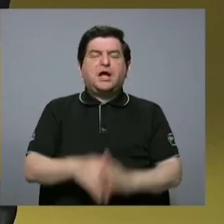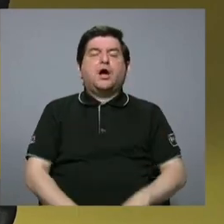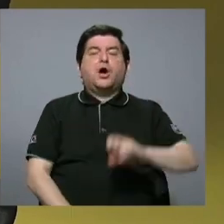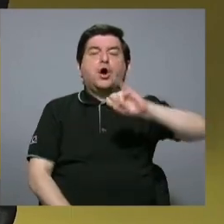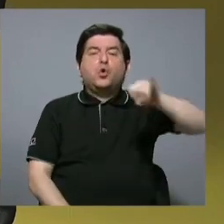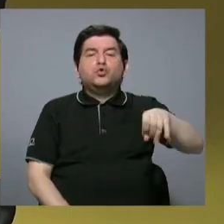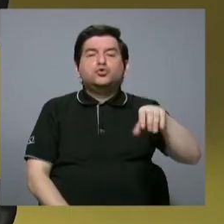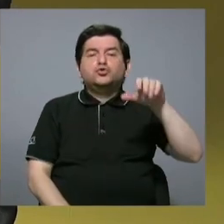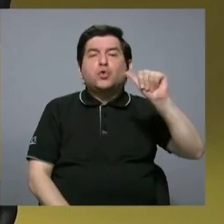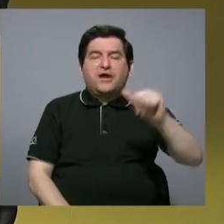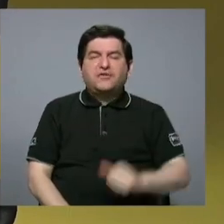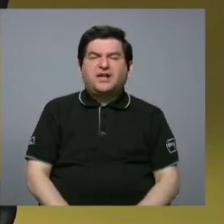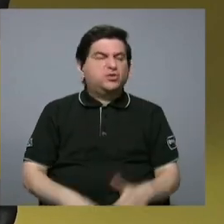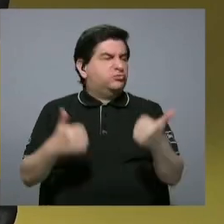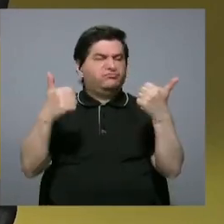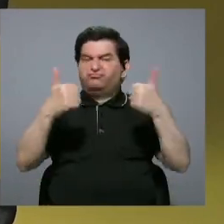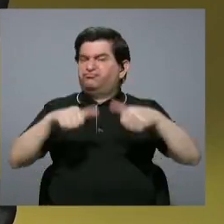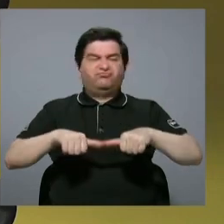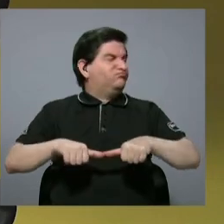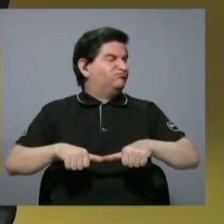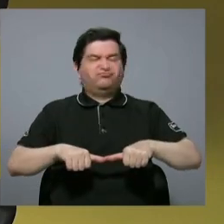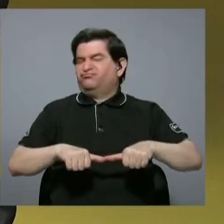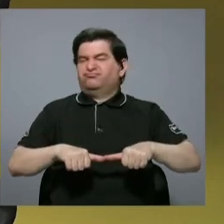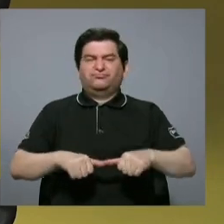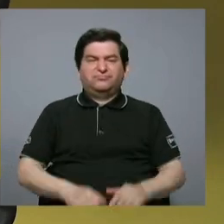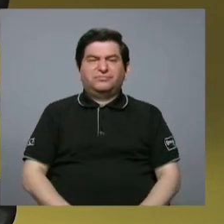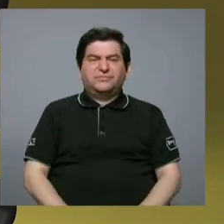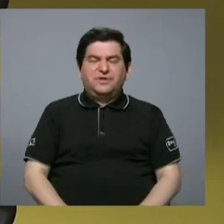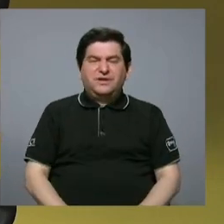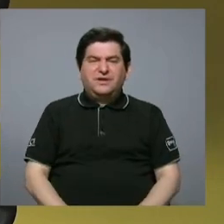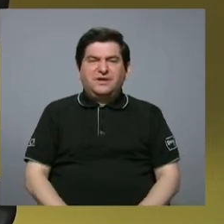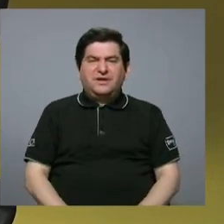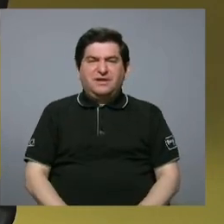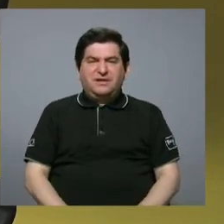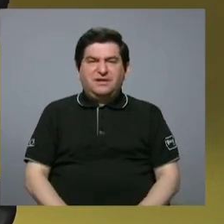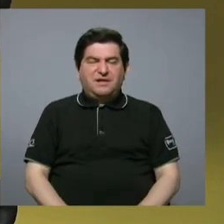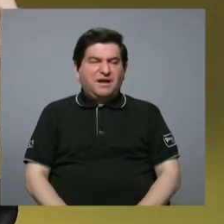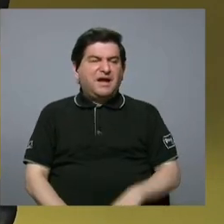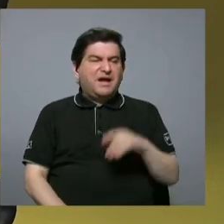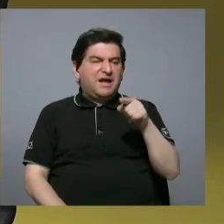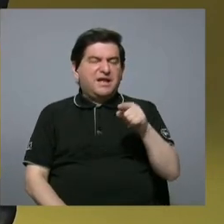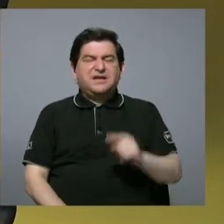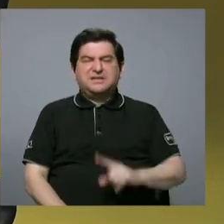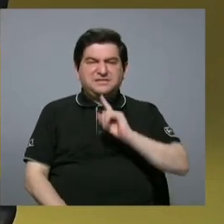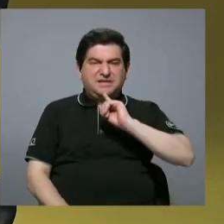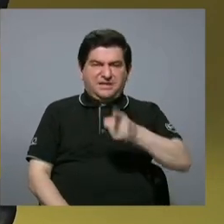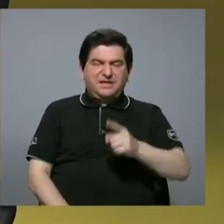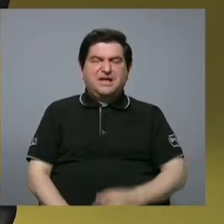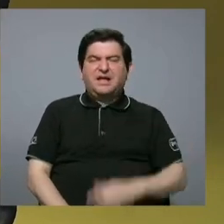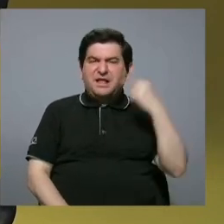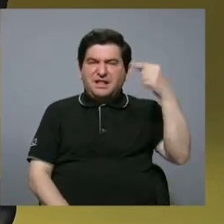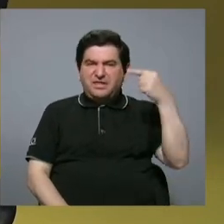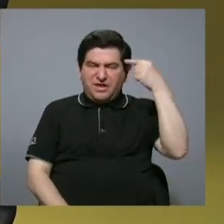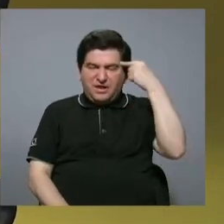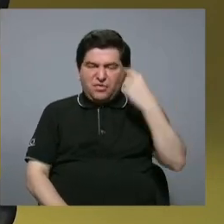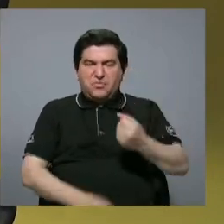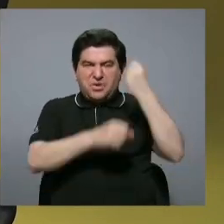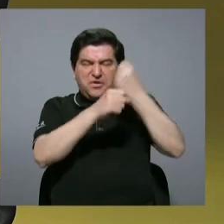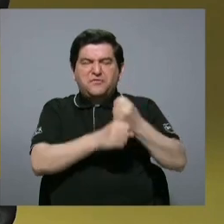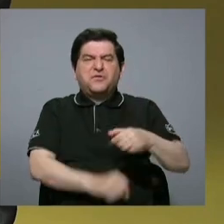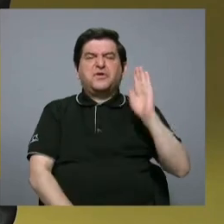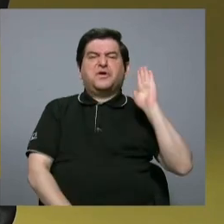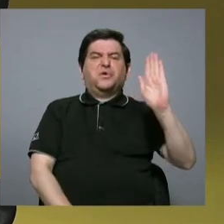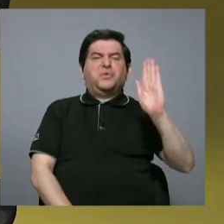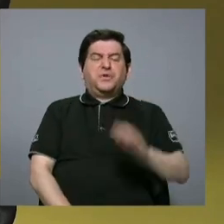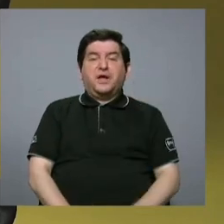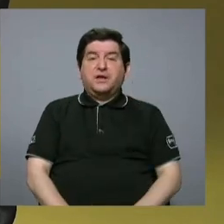Arrieta, no está de acuerdo con jurar el decreto del gobierno federal. Entonces, como no